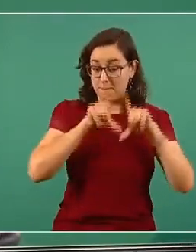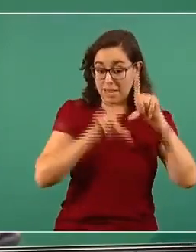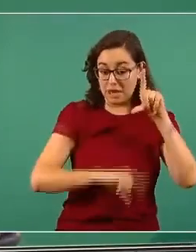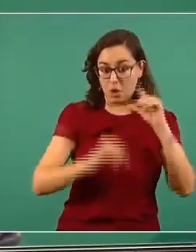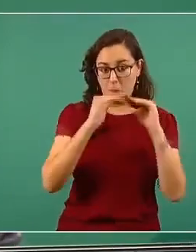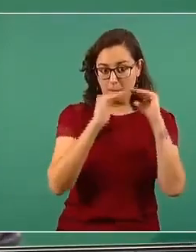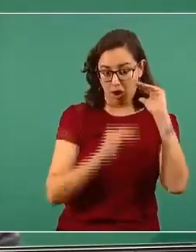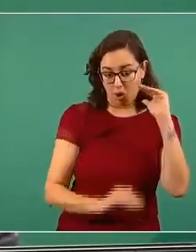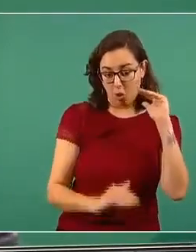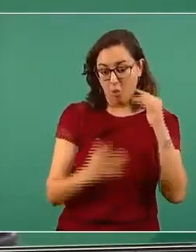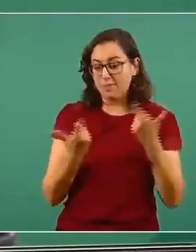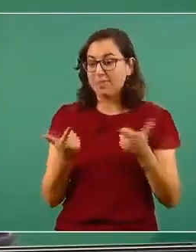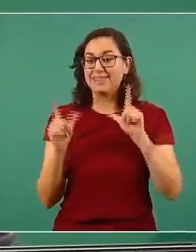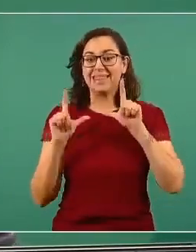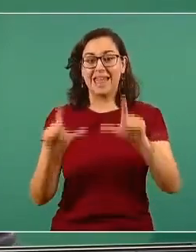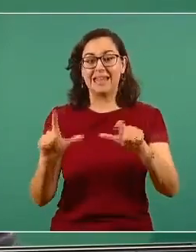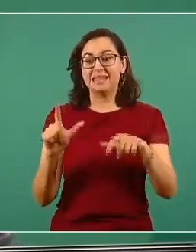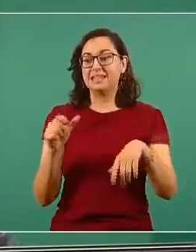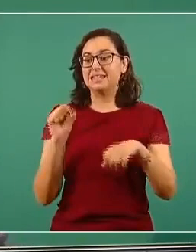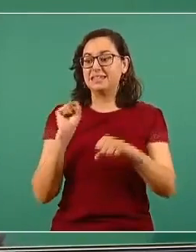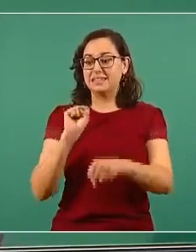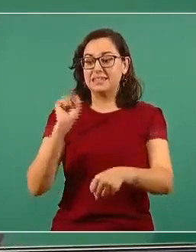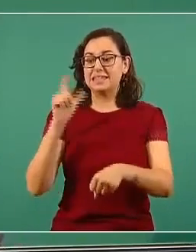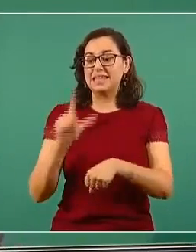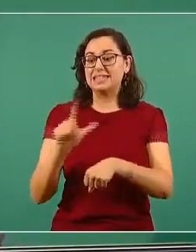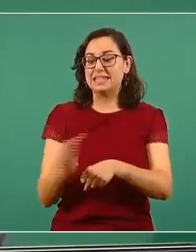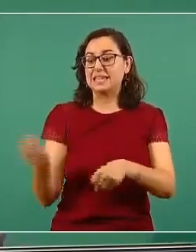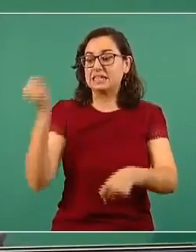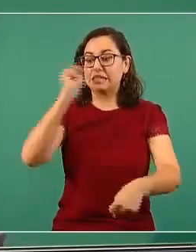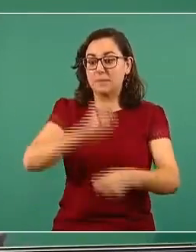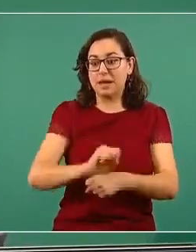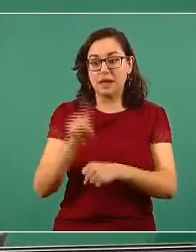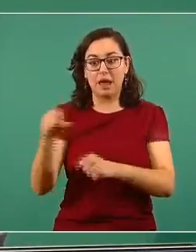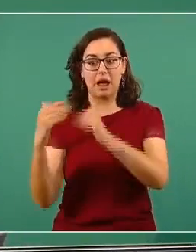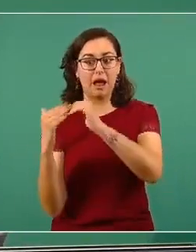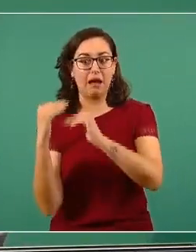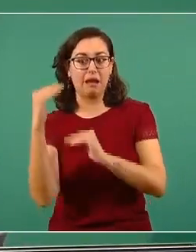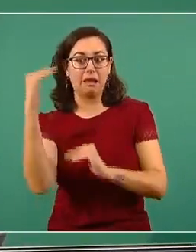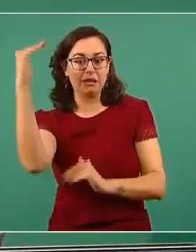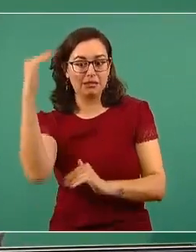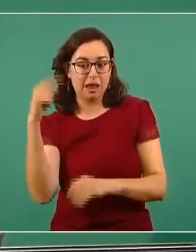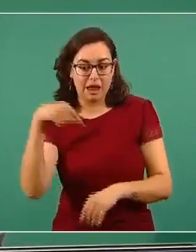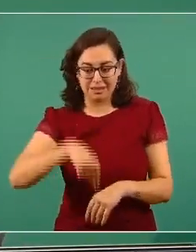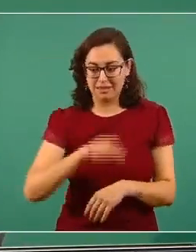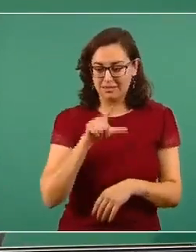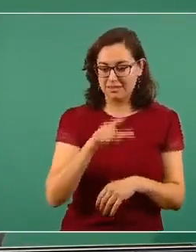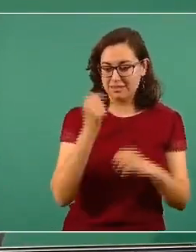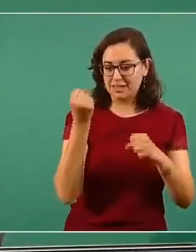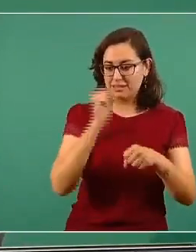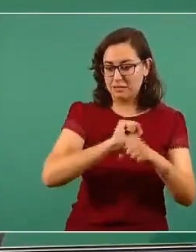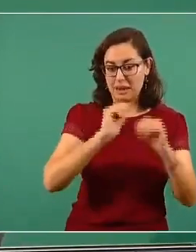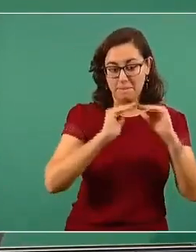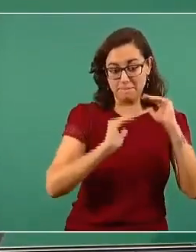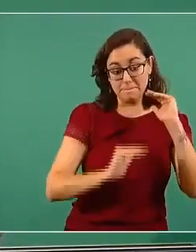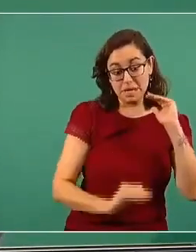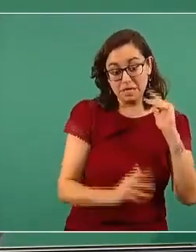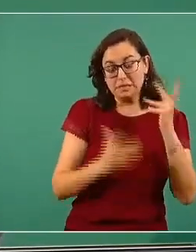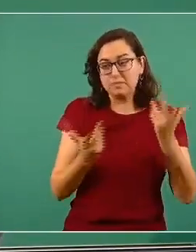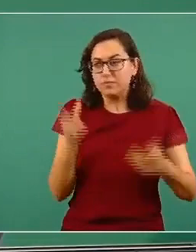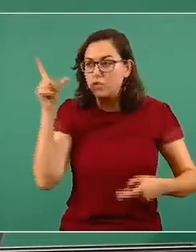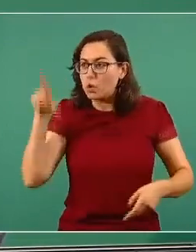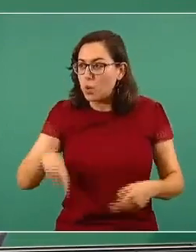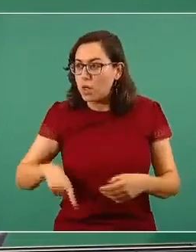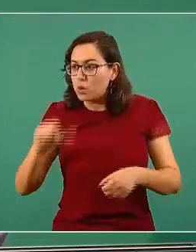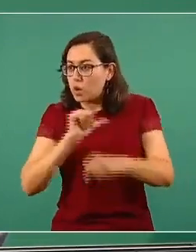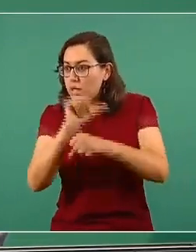una tendencia creciente en la intensidad epidémica. Confiamos en que el gobierno de Argentina está actuando